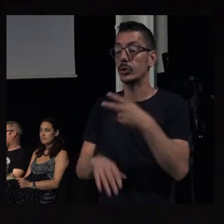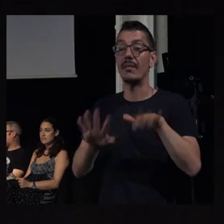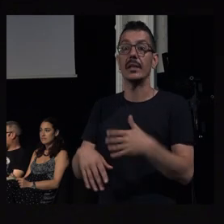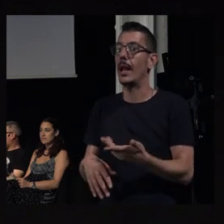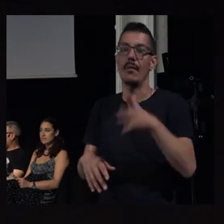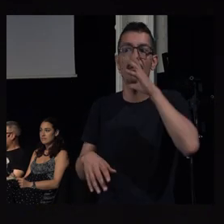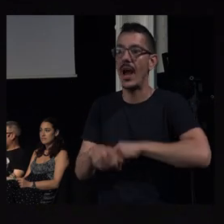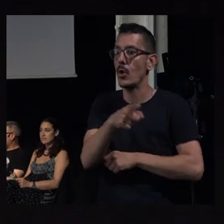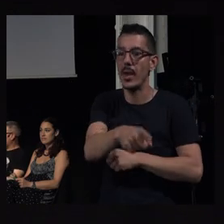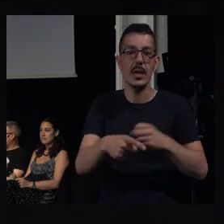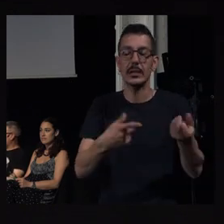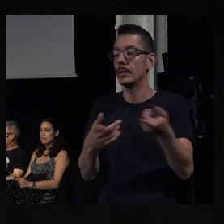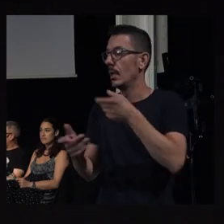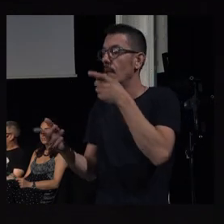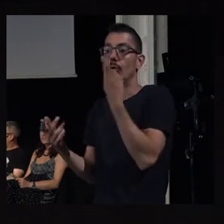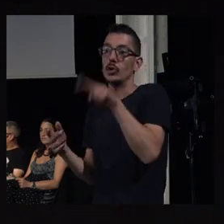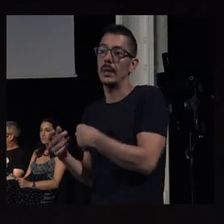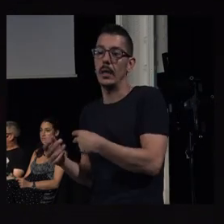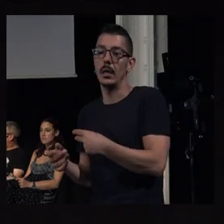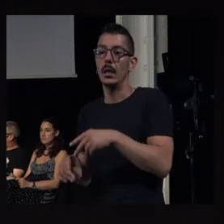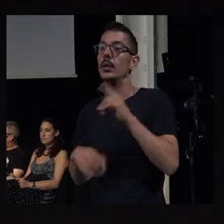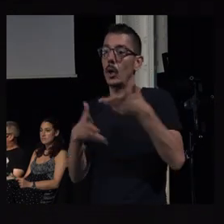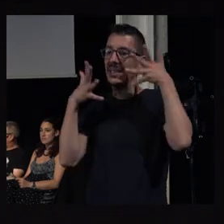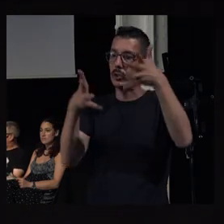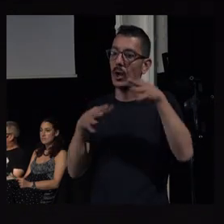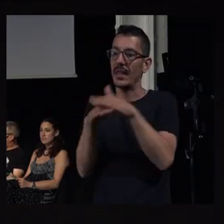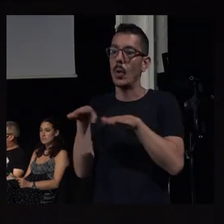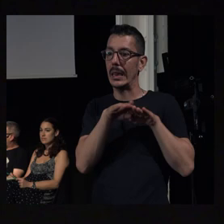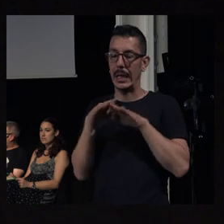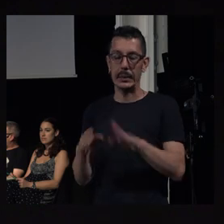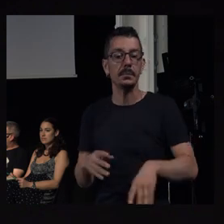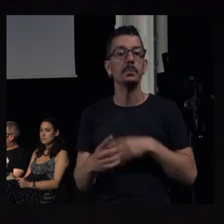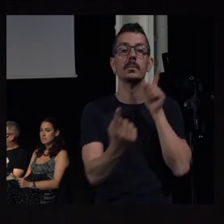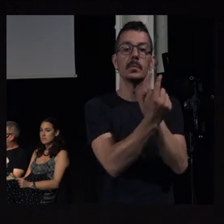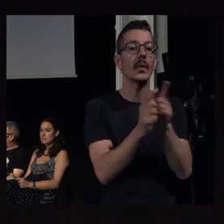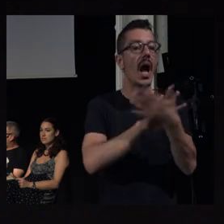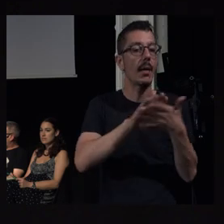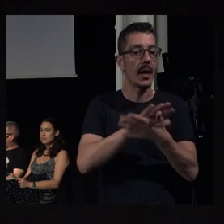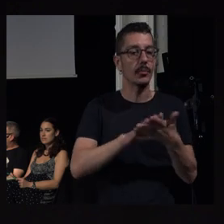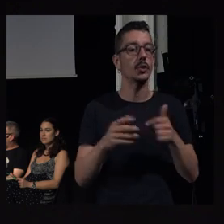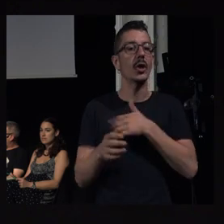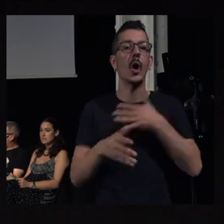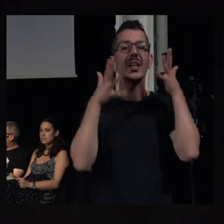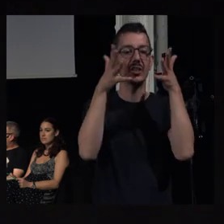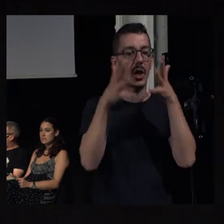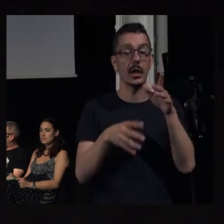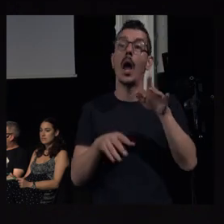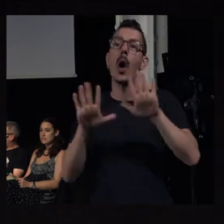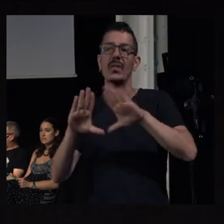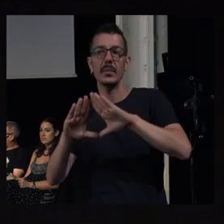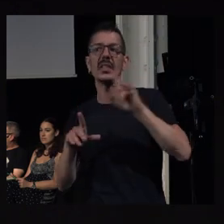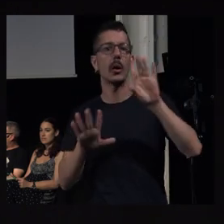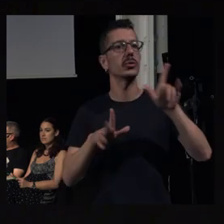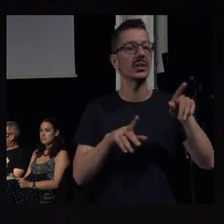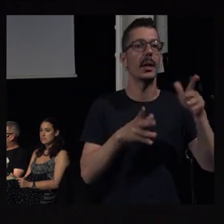presento, voy donde ellas, como asesora de igualdad, y les digo, una de mis funciones es generar red con el movimiento feminista y asesoraros a vosotras también. Entonces les